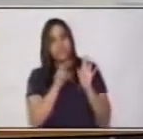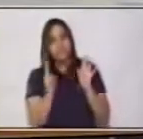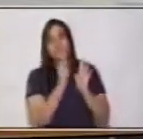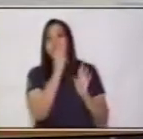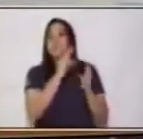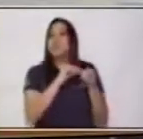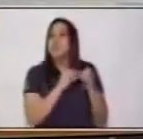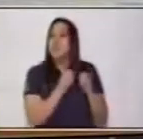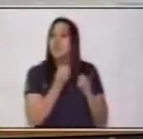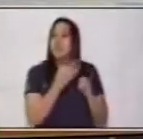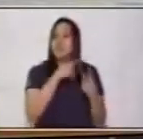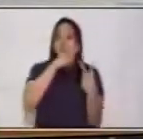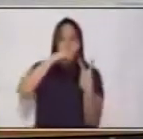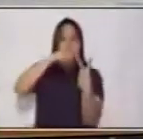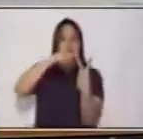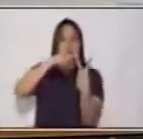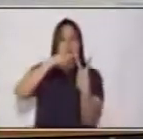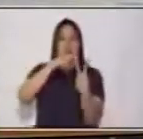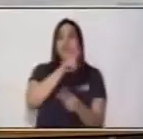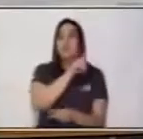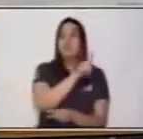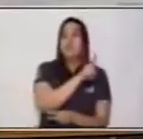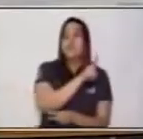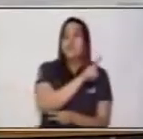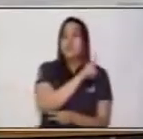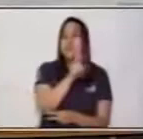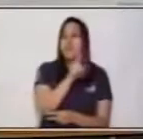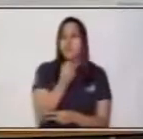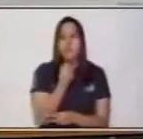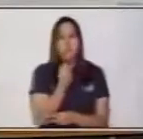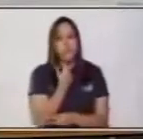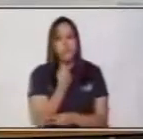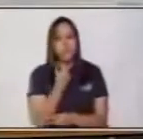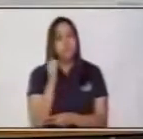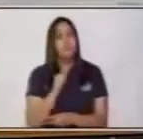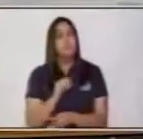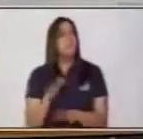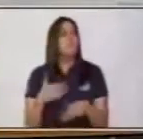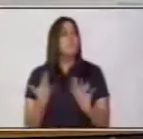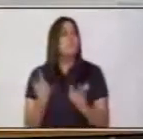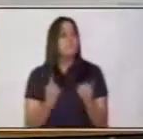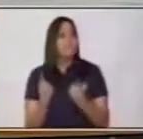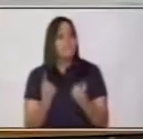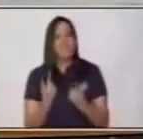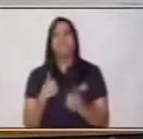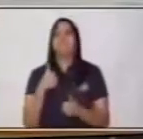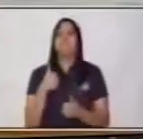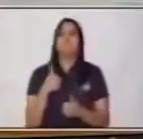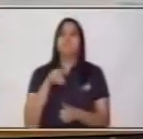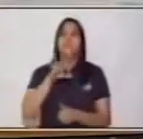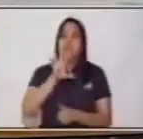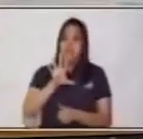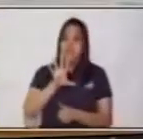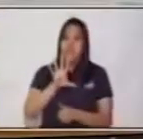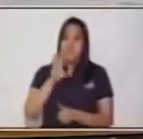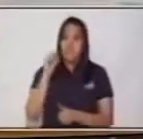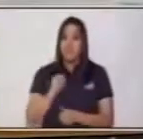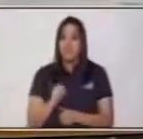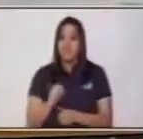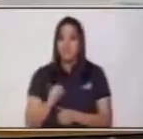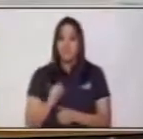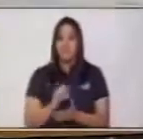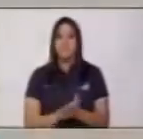término, la raíz cúbica de 125. Correcto, muy bien, 5.